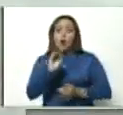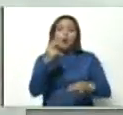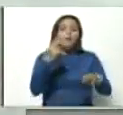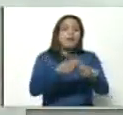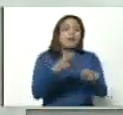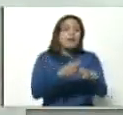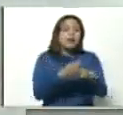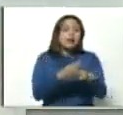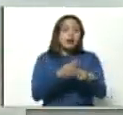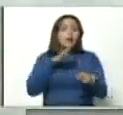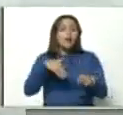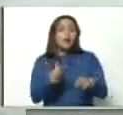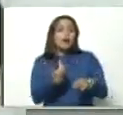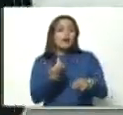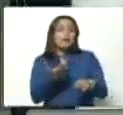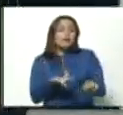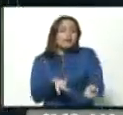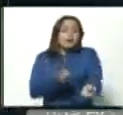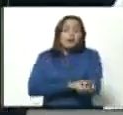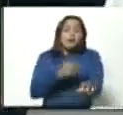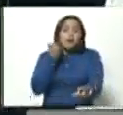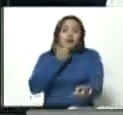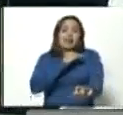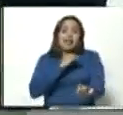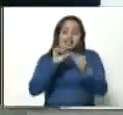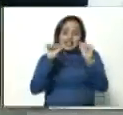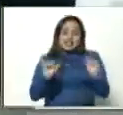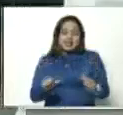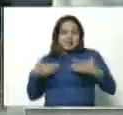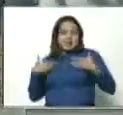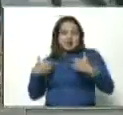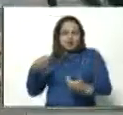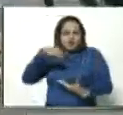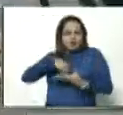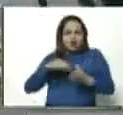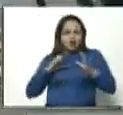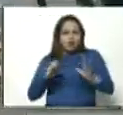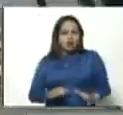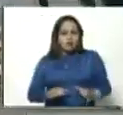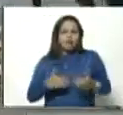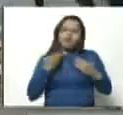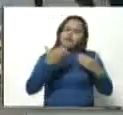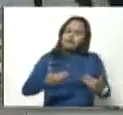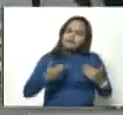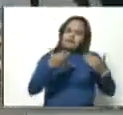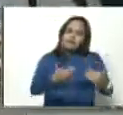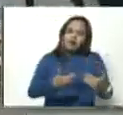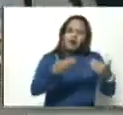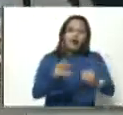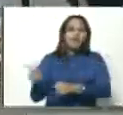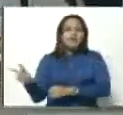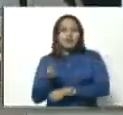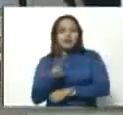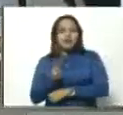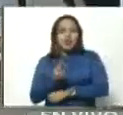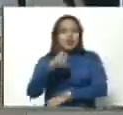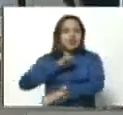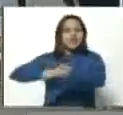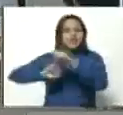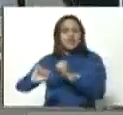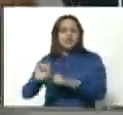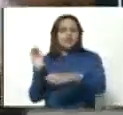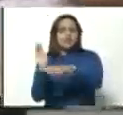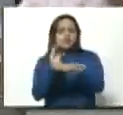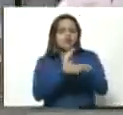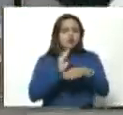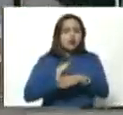que puedan comprometer seriamente su sistema inmune. Y ahí vamos, Venezuela, paso a paso, defendiéndose,